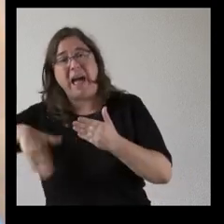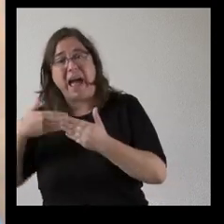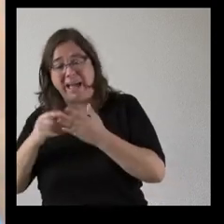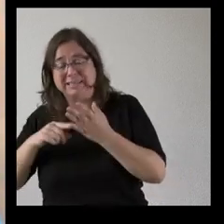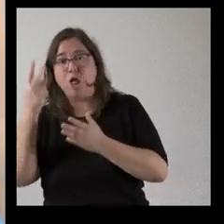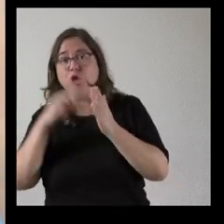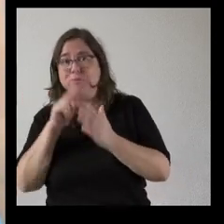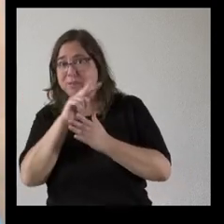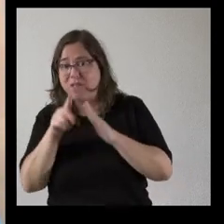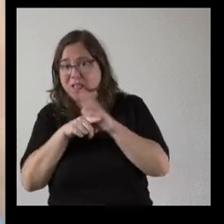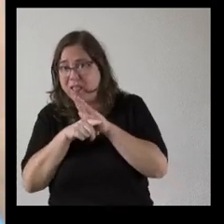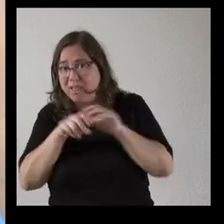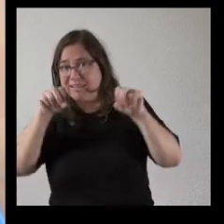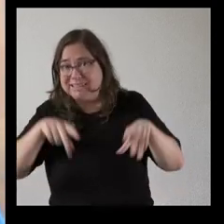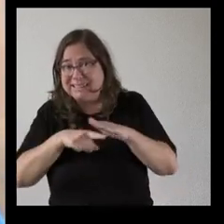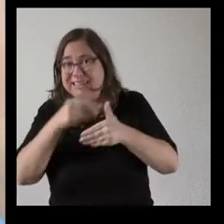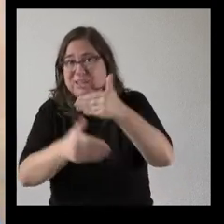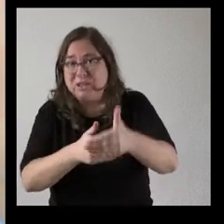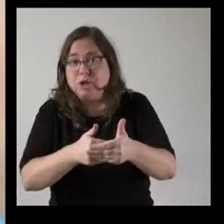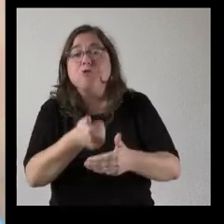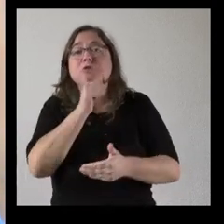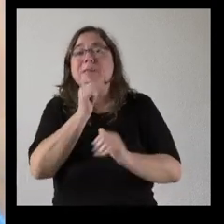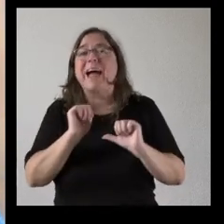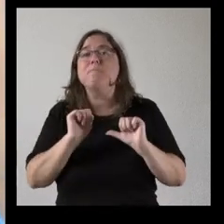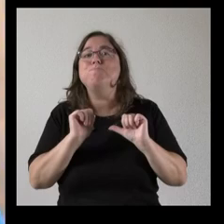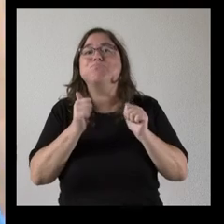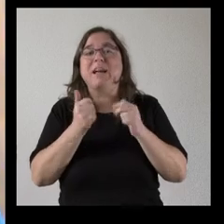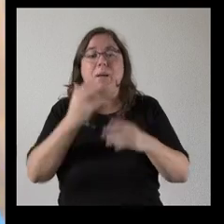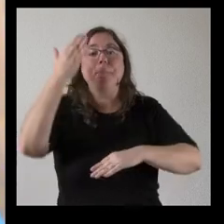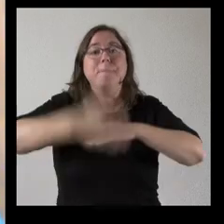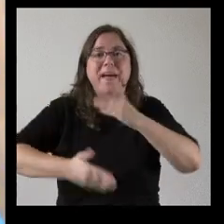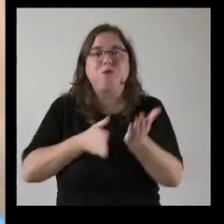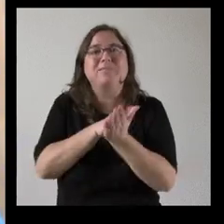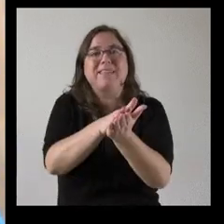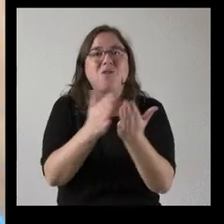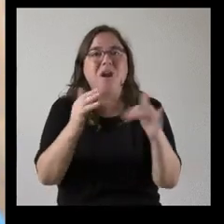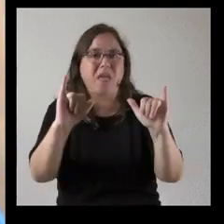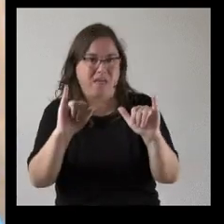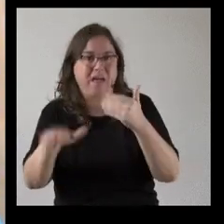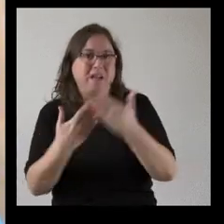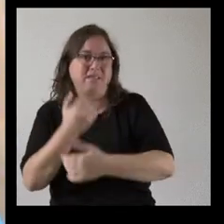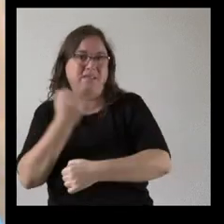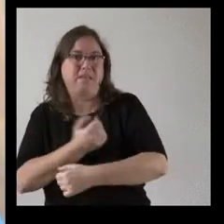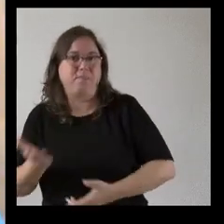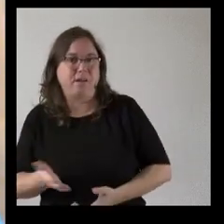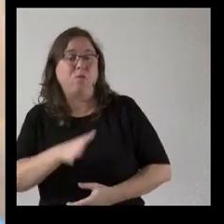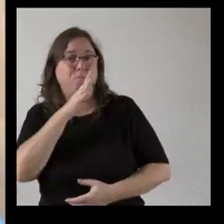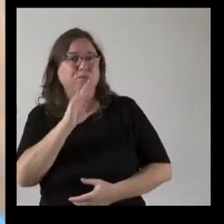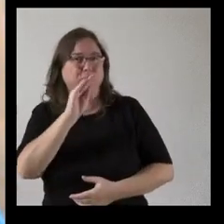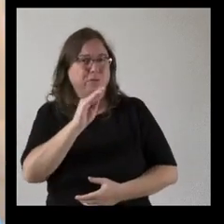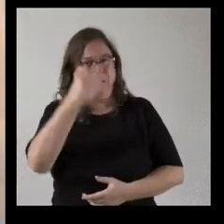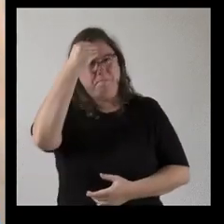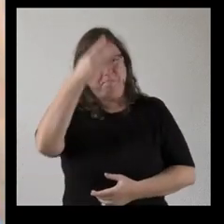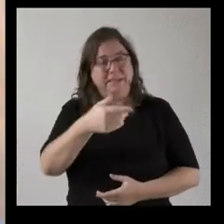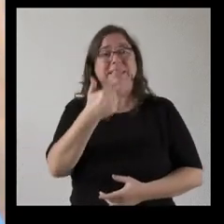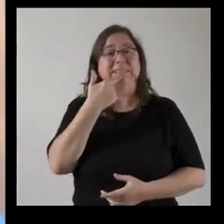no es que no se hayan resuelto y se hayan tramitado es que no sabrás ni siquiera terminado el plazo de presentación de la solicitudes por eso le pedía una valoración